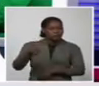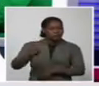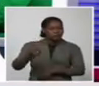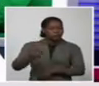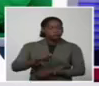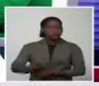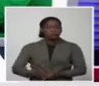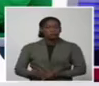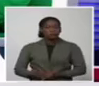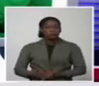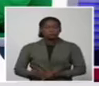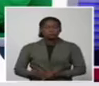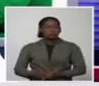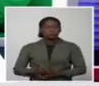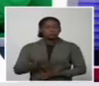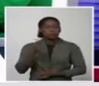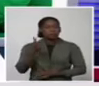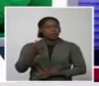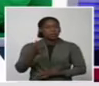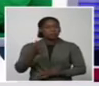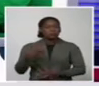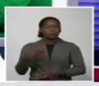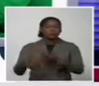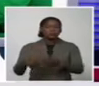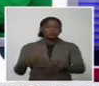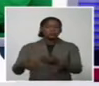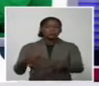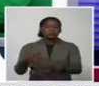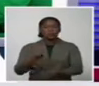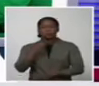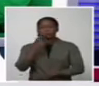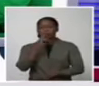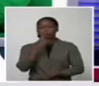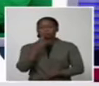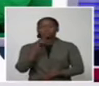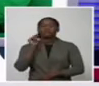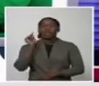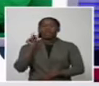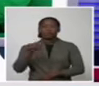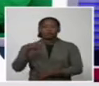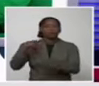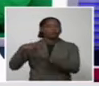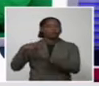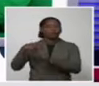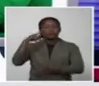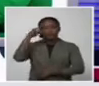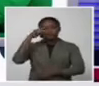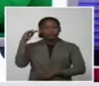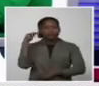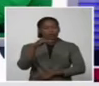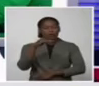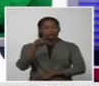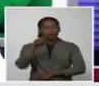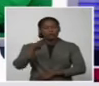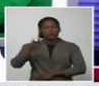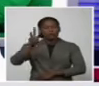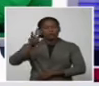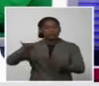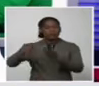por PCR, se ingresa, estuvo durante un periodo de 13 días